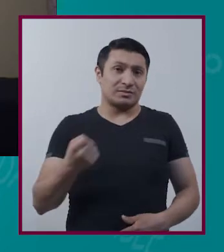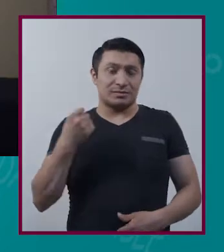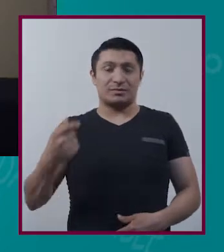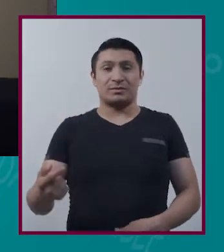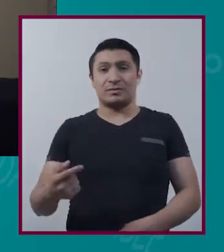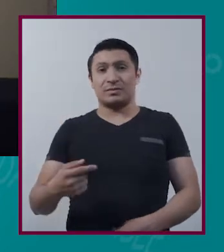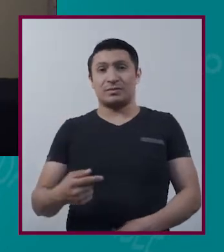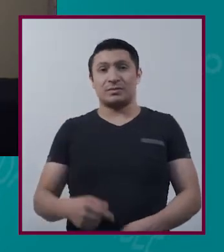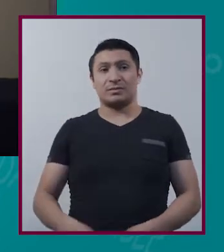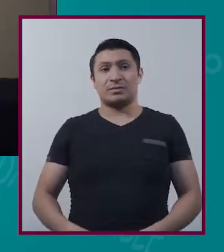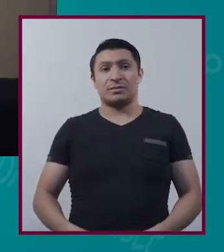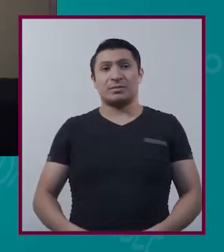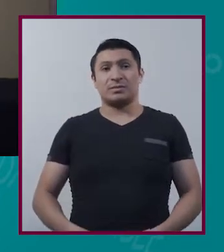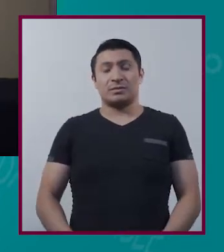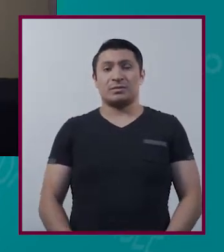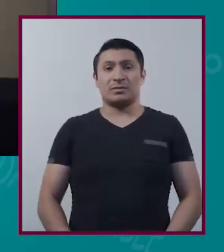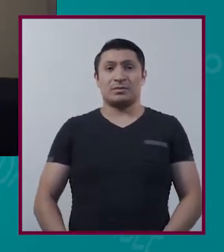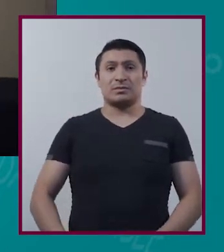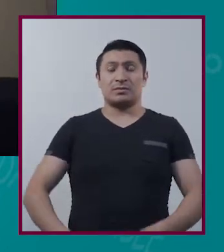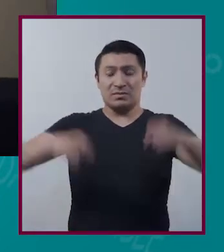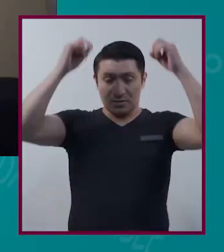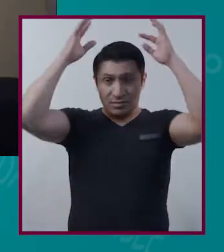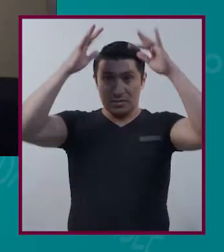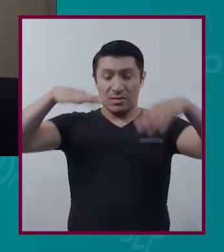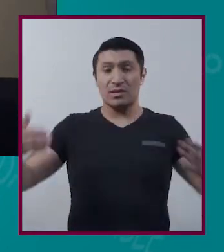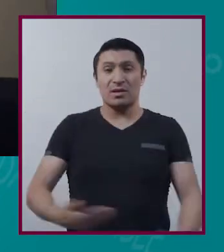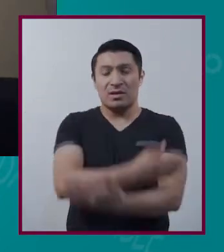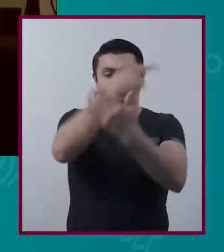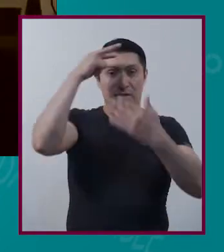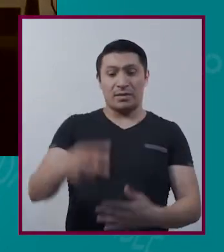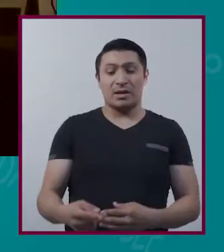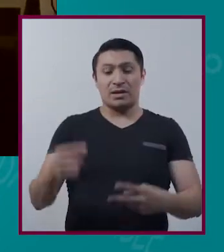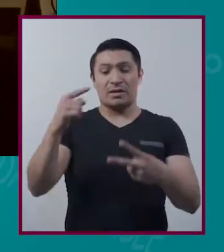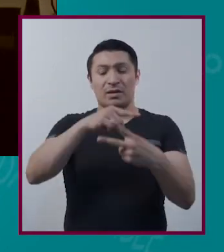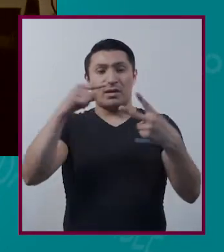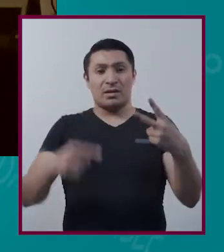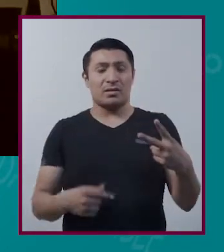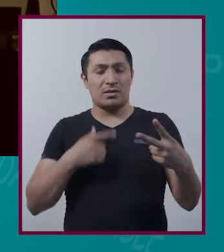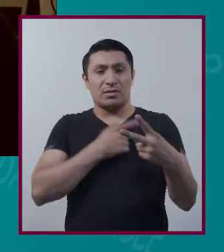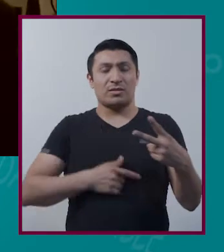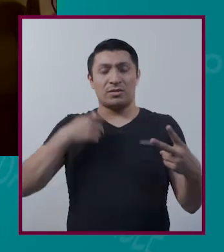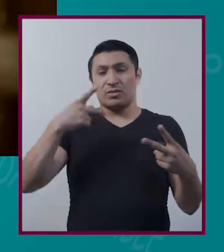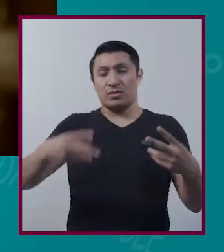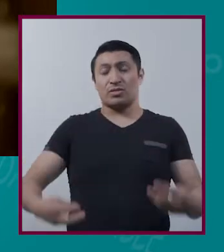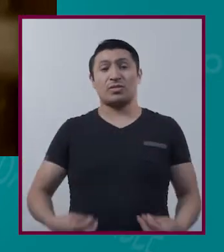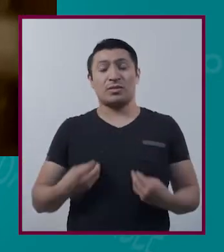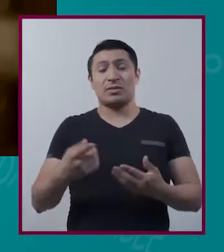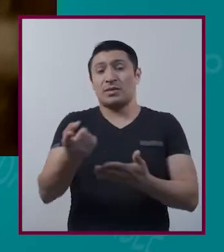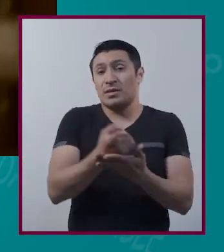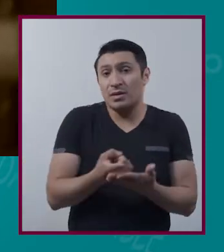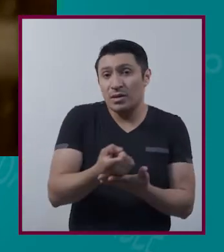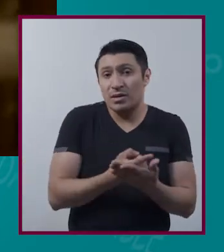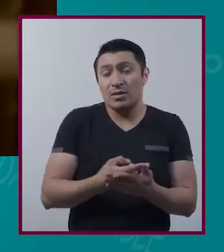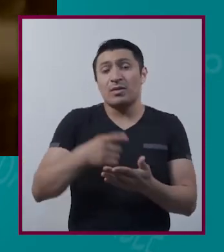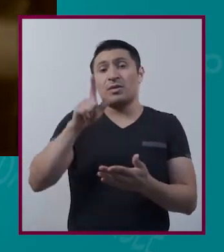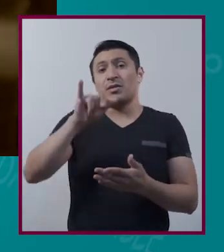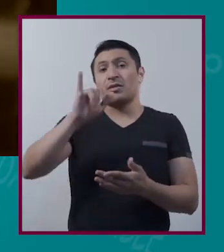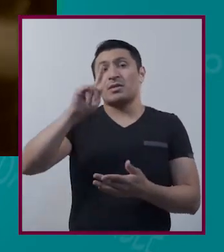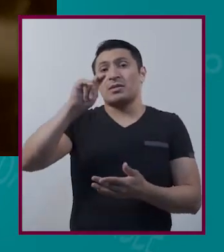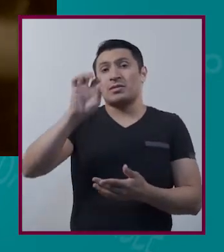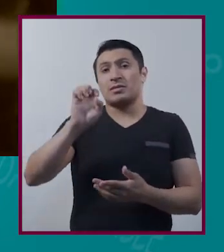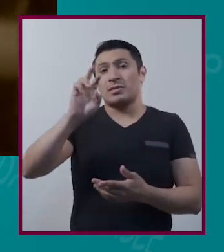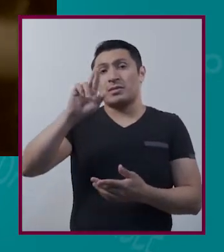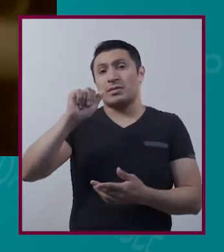con suerte. Fue una gran suerte haber nacido en México. Dos son las pasiones que delinean su vida: el